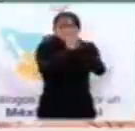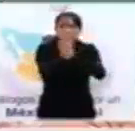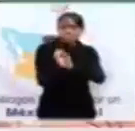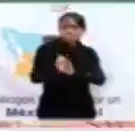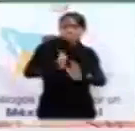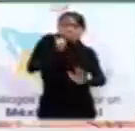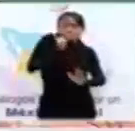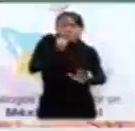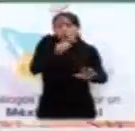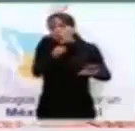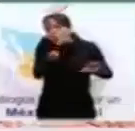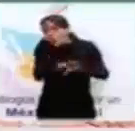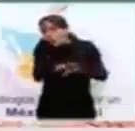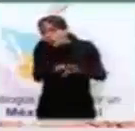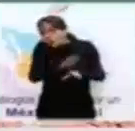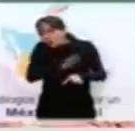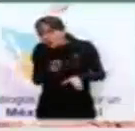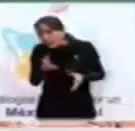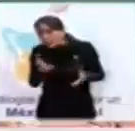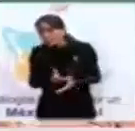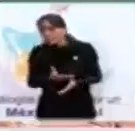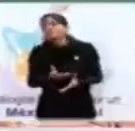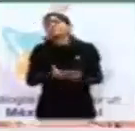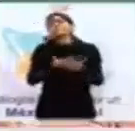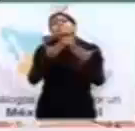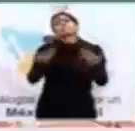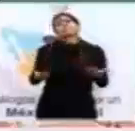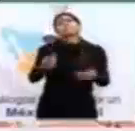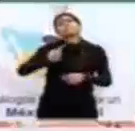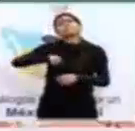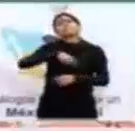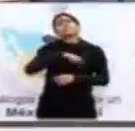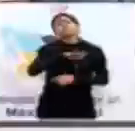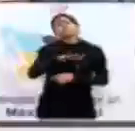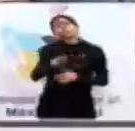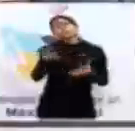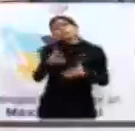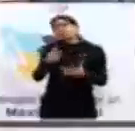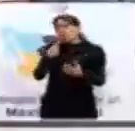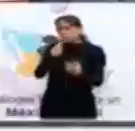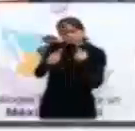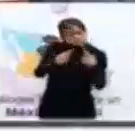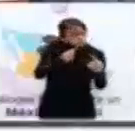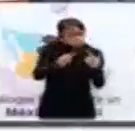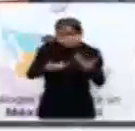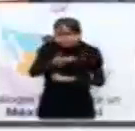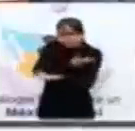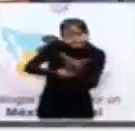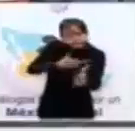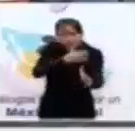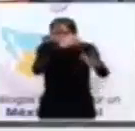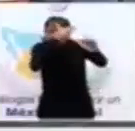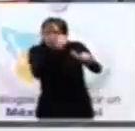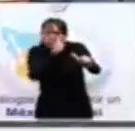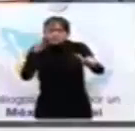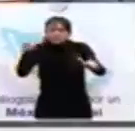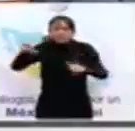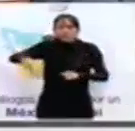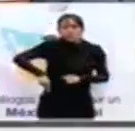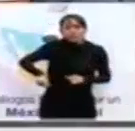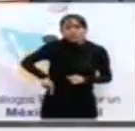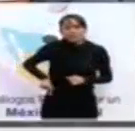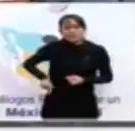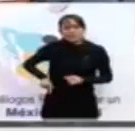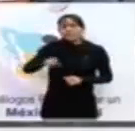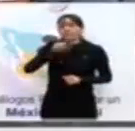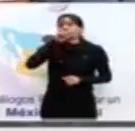juego, obviamente, de encontrar los espacios de negociación política. Se ha planteado también la necesidad de profundizar